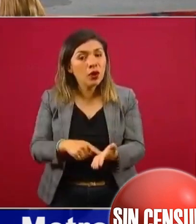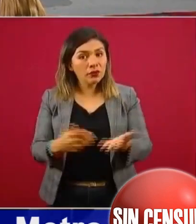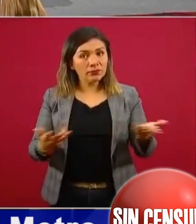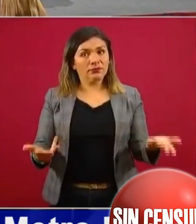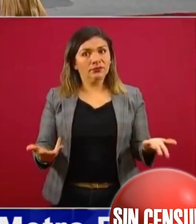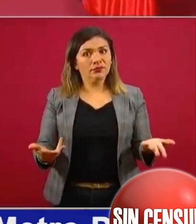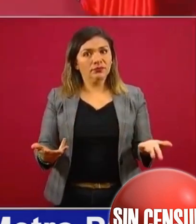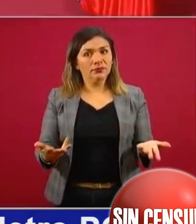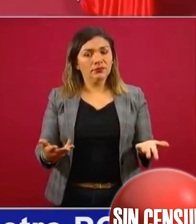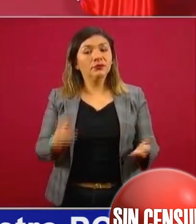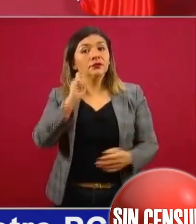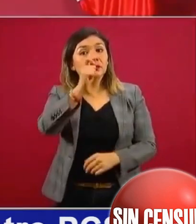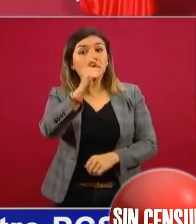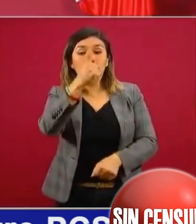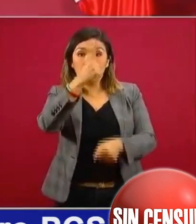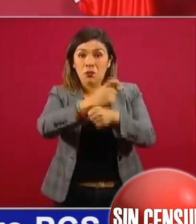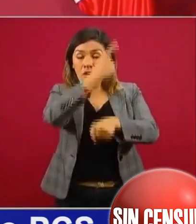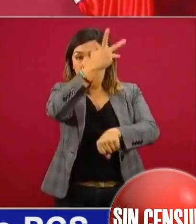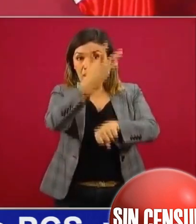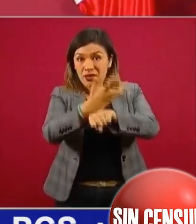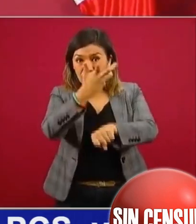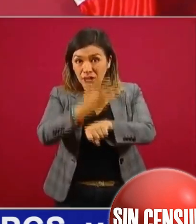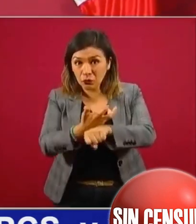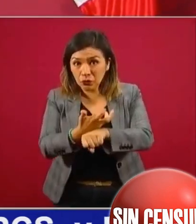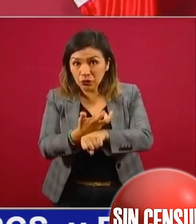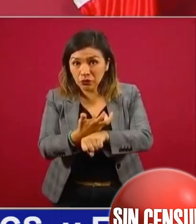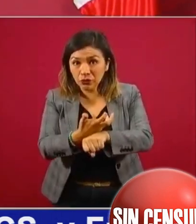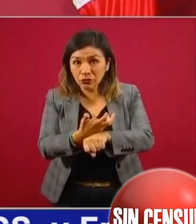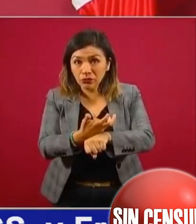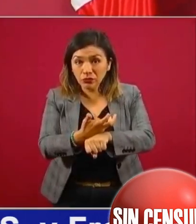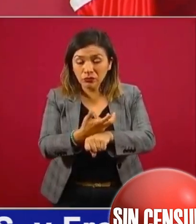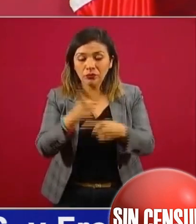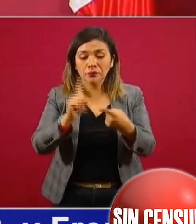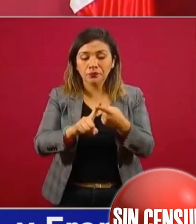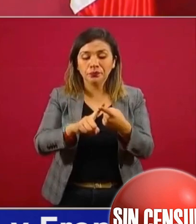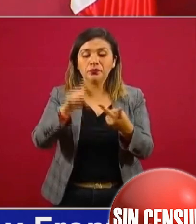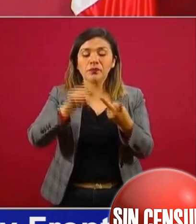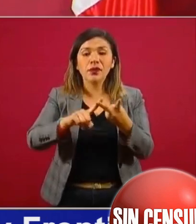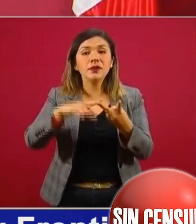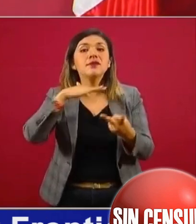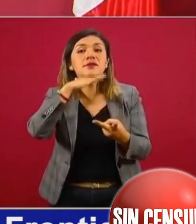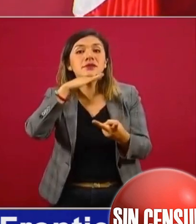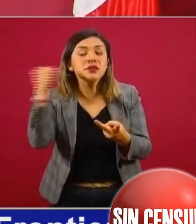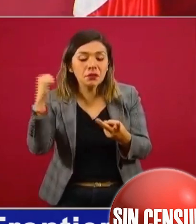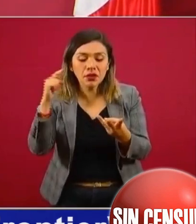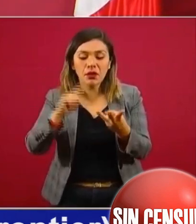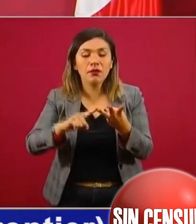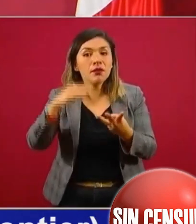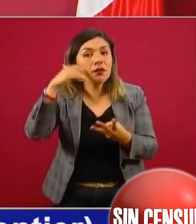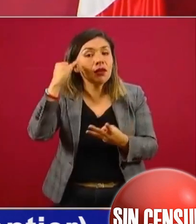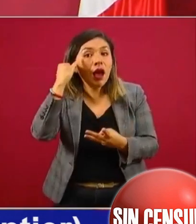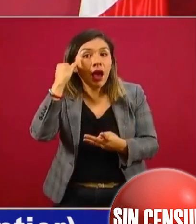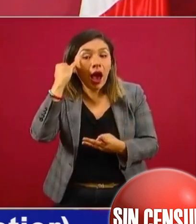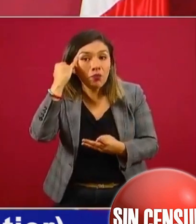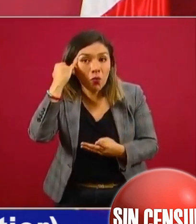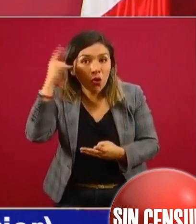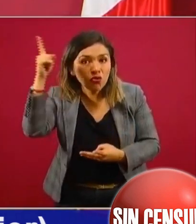Solo superado por Estados Unidos, por Alemania y por Japón.